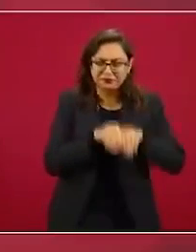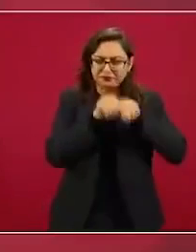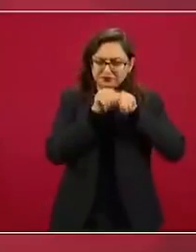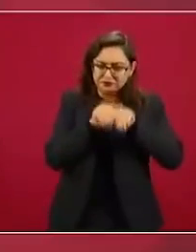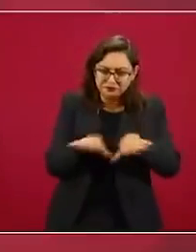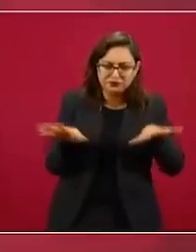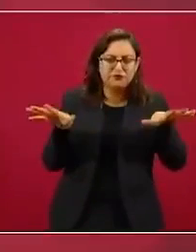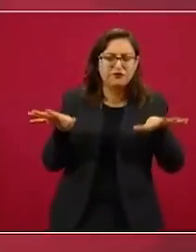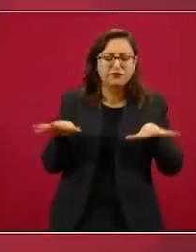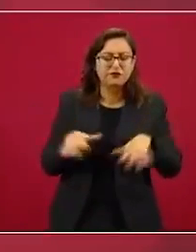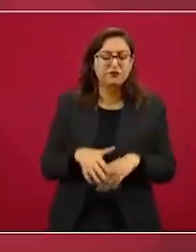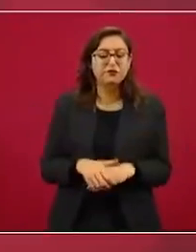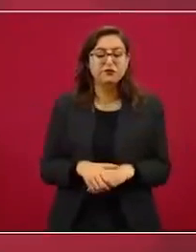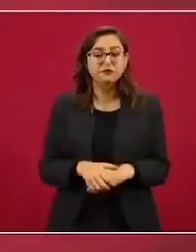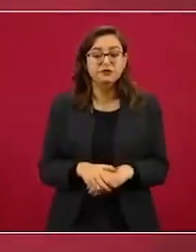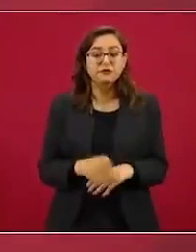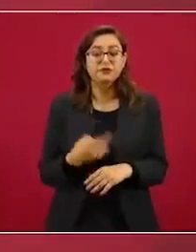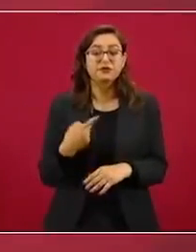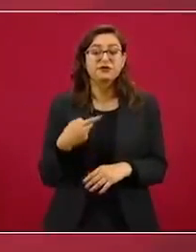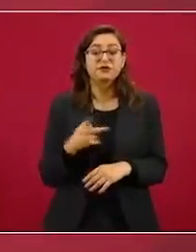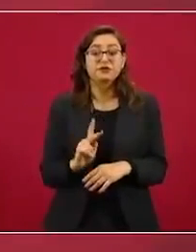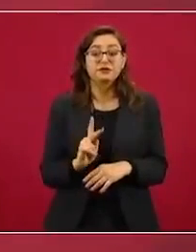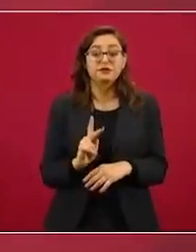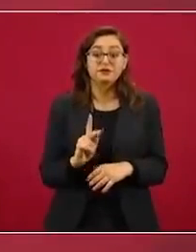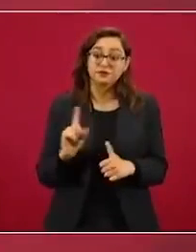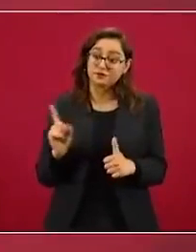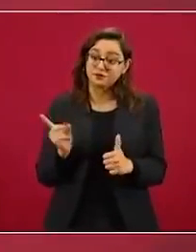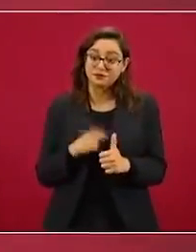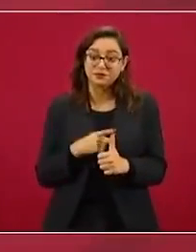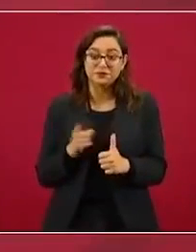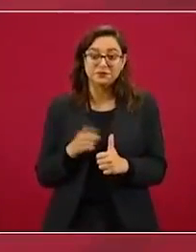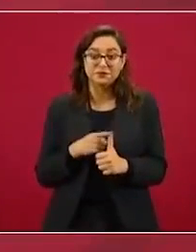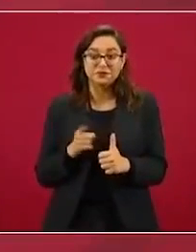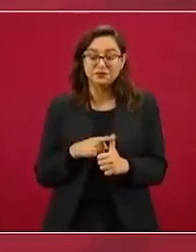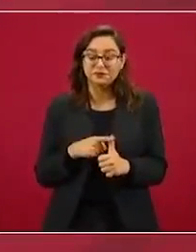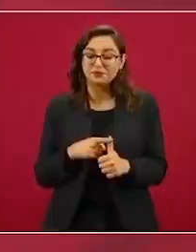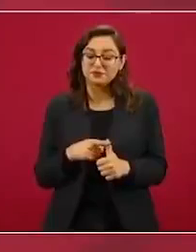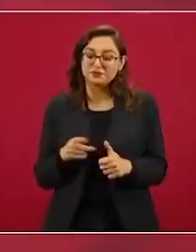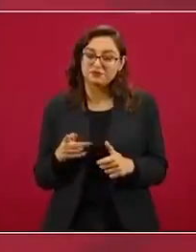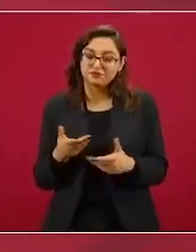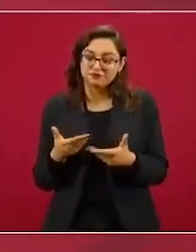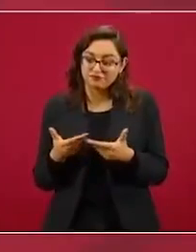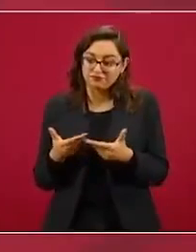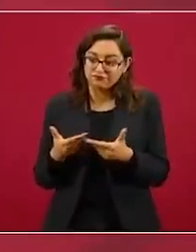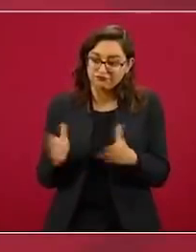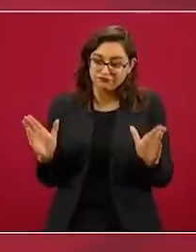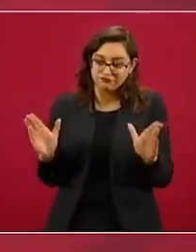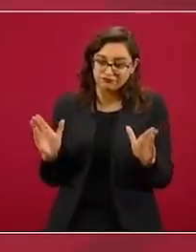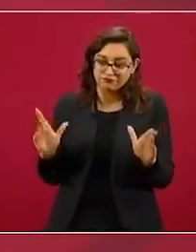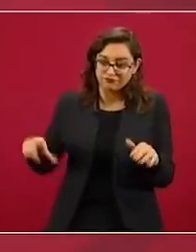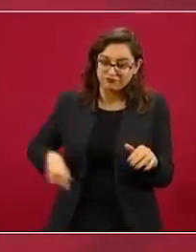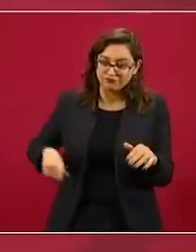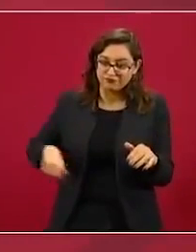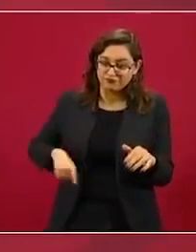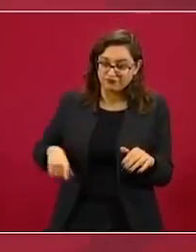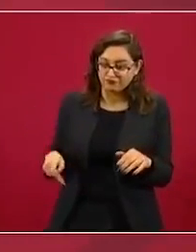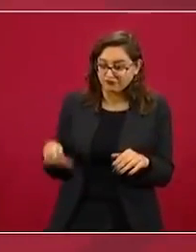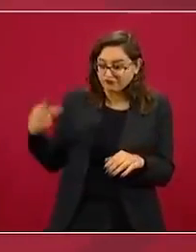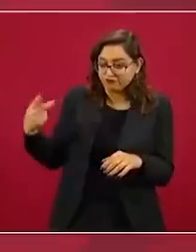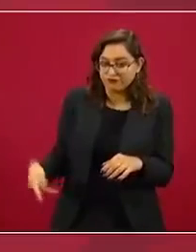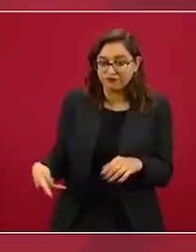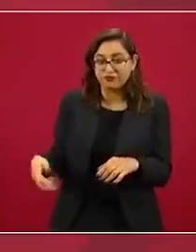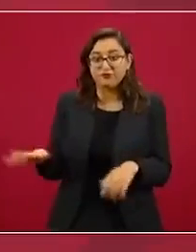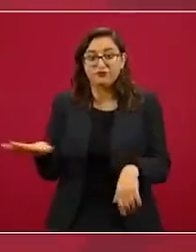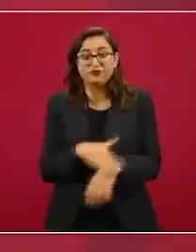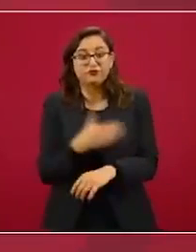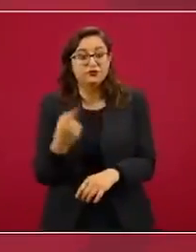pero que se ponga por delante el interés público, porque las plantas privadas